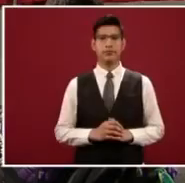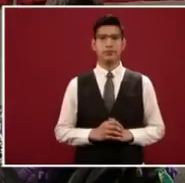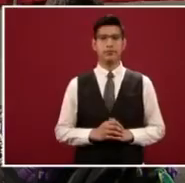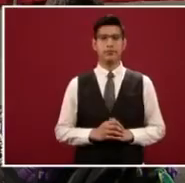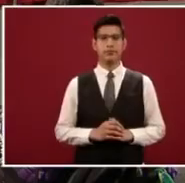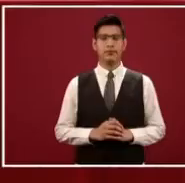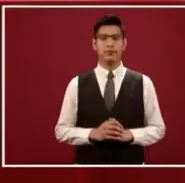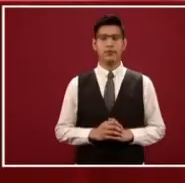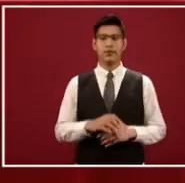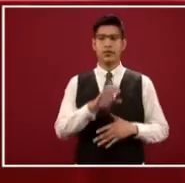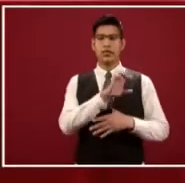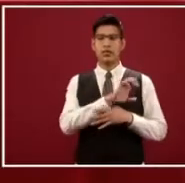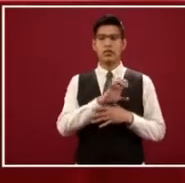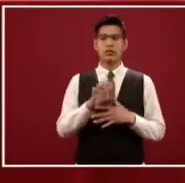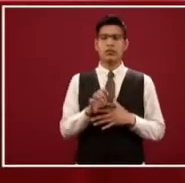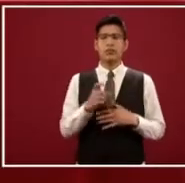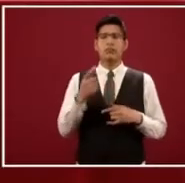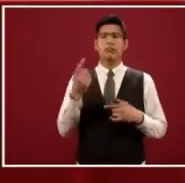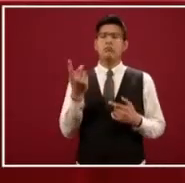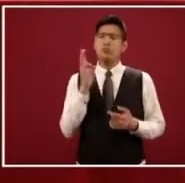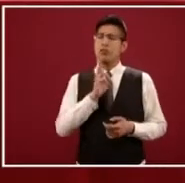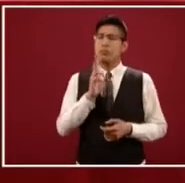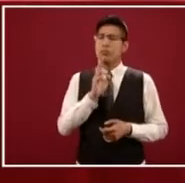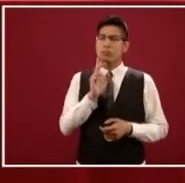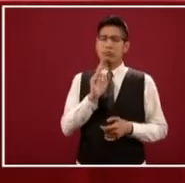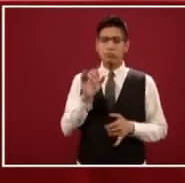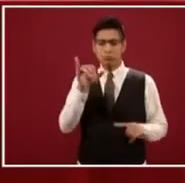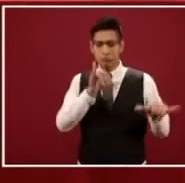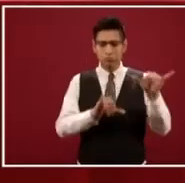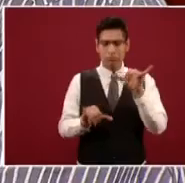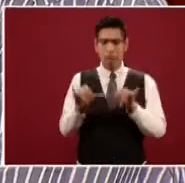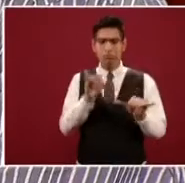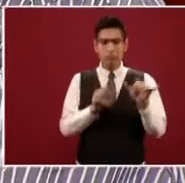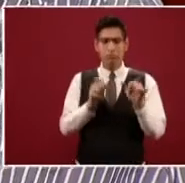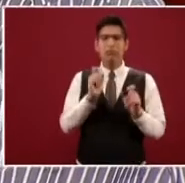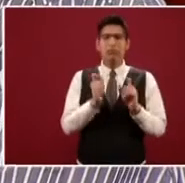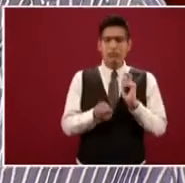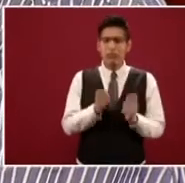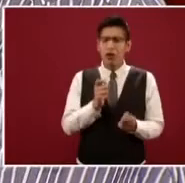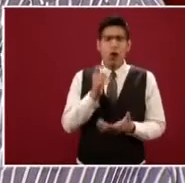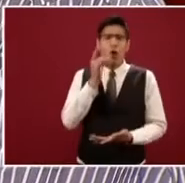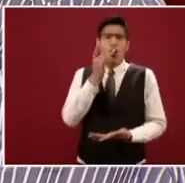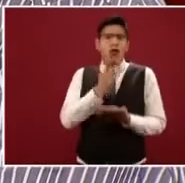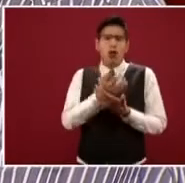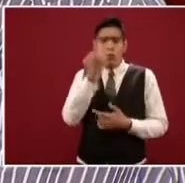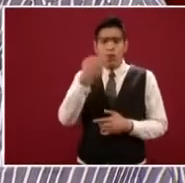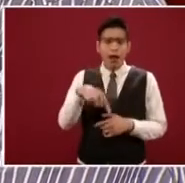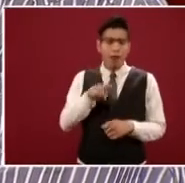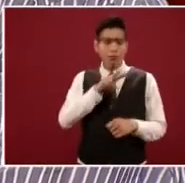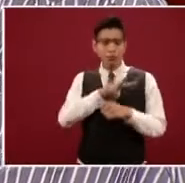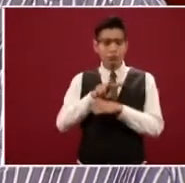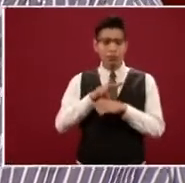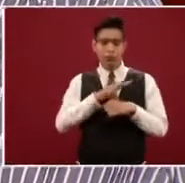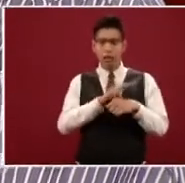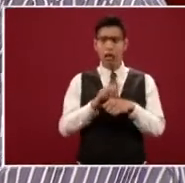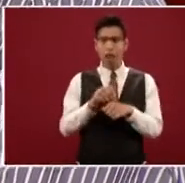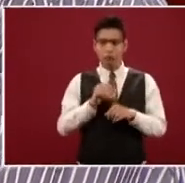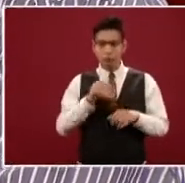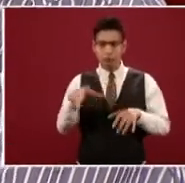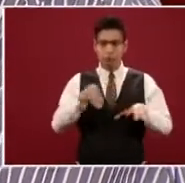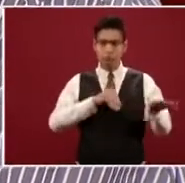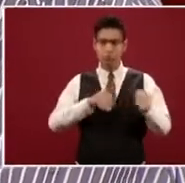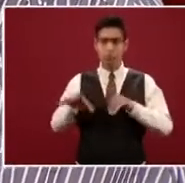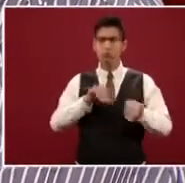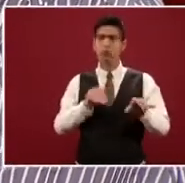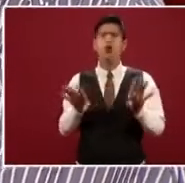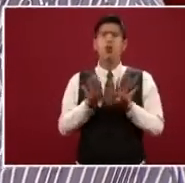inmunosupresores. Entonces, la prueba diagnóstica, insisto, es una prueba para uso en vigilancia epidemiológica, pero si